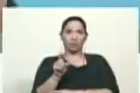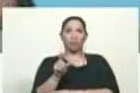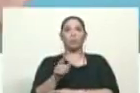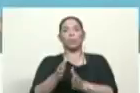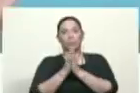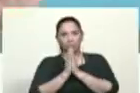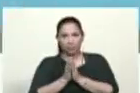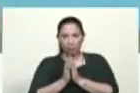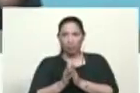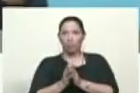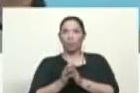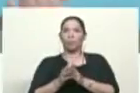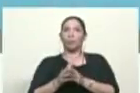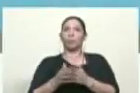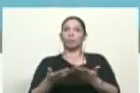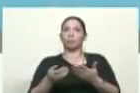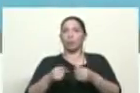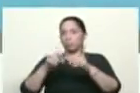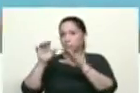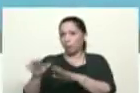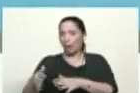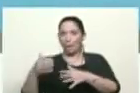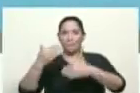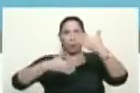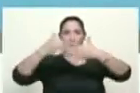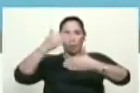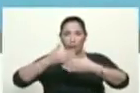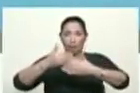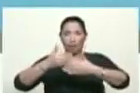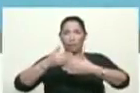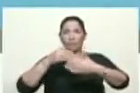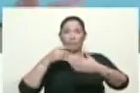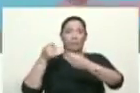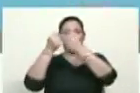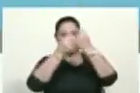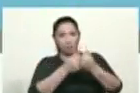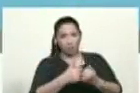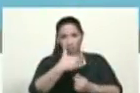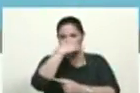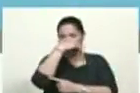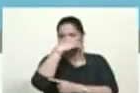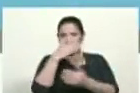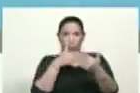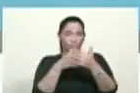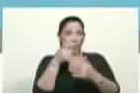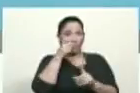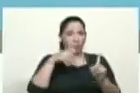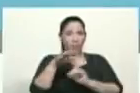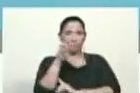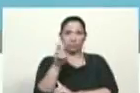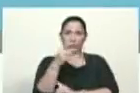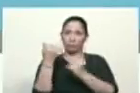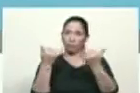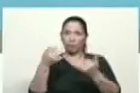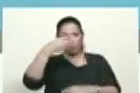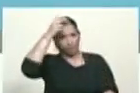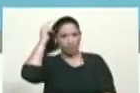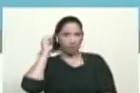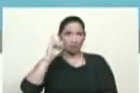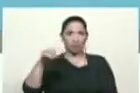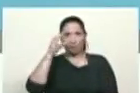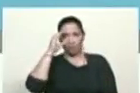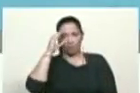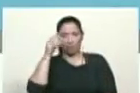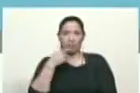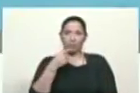bloqueo, que ha sido un bloqueo financiero criminal contra el pueblo venezolano. Recientemente el canciller Arriaza decía en el